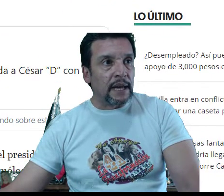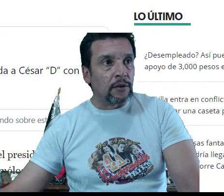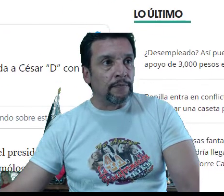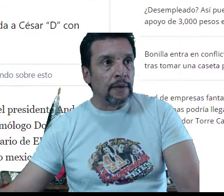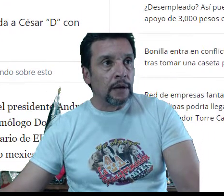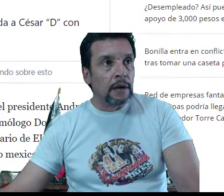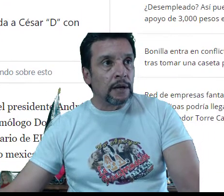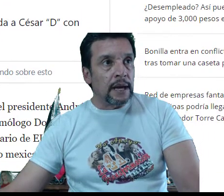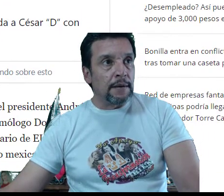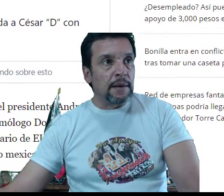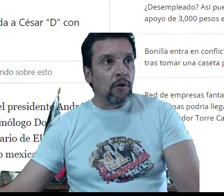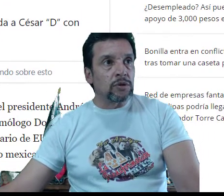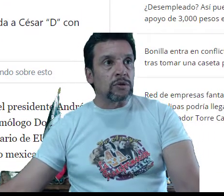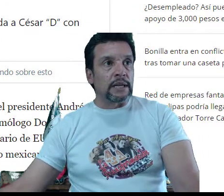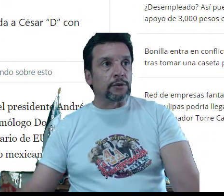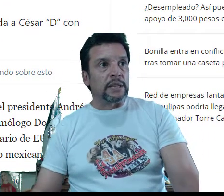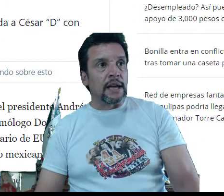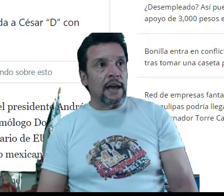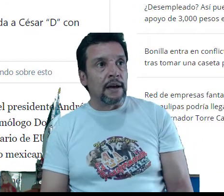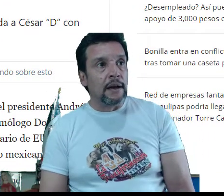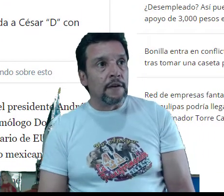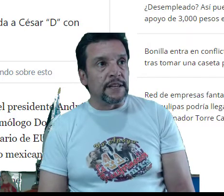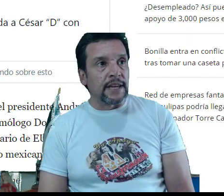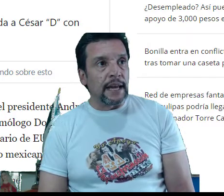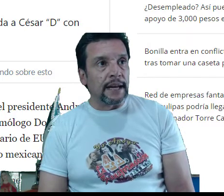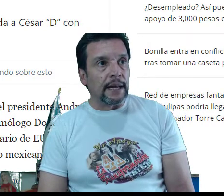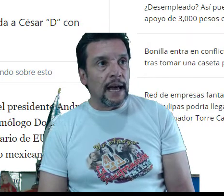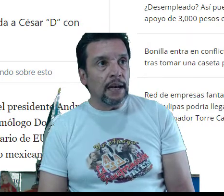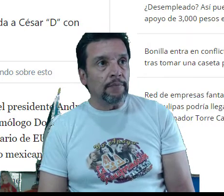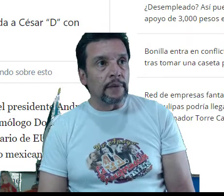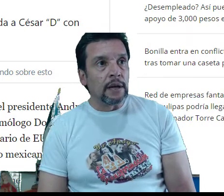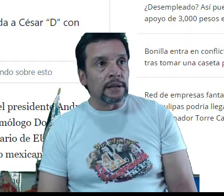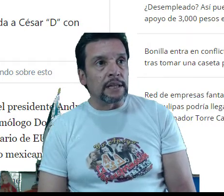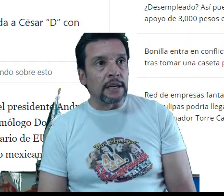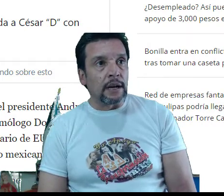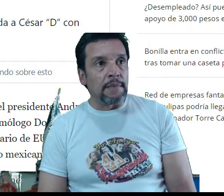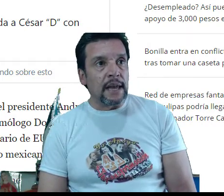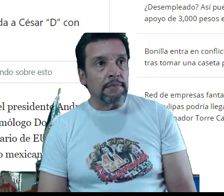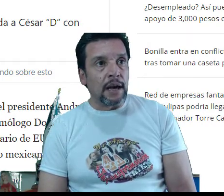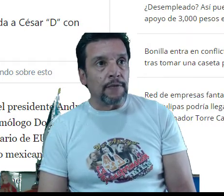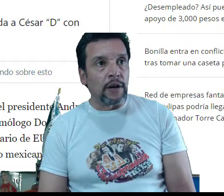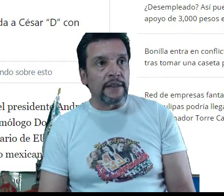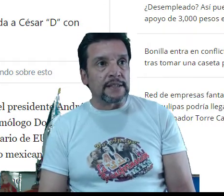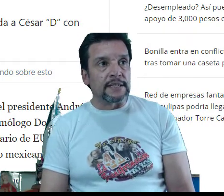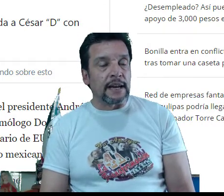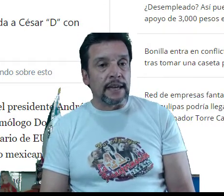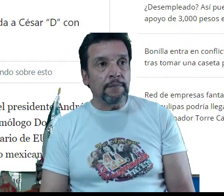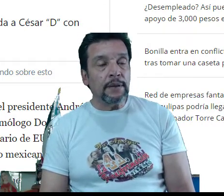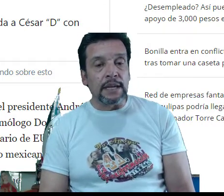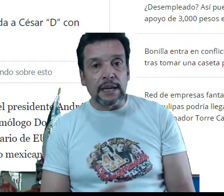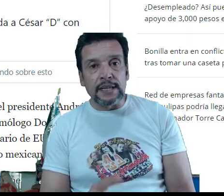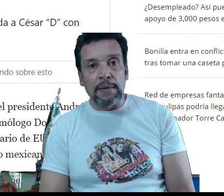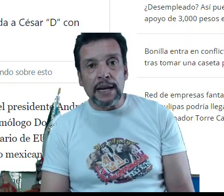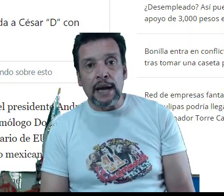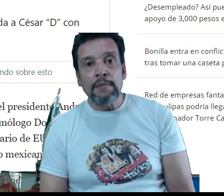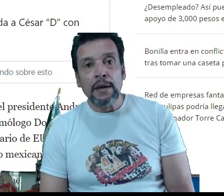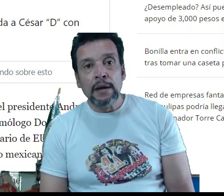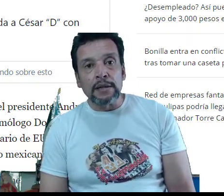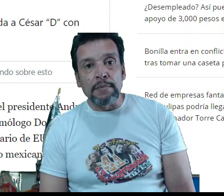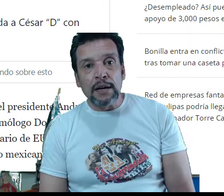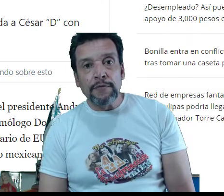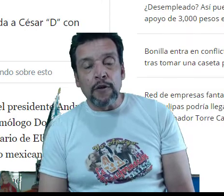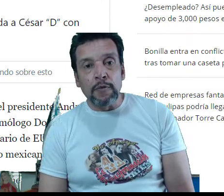su mandato. Y aquí vemos el tuit de la Fiscalía General. Detienen en Miami, en Florida, César D. Y de esta